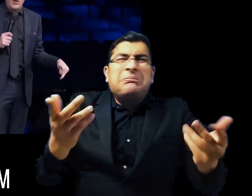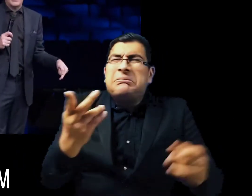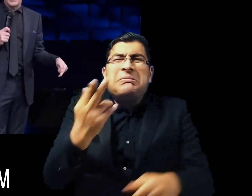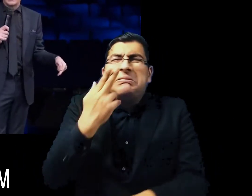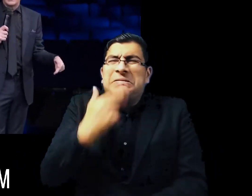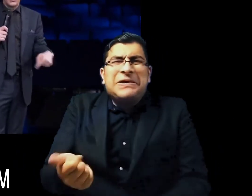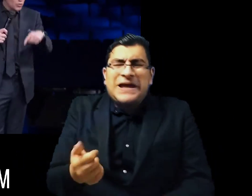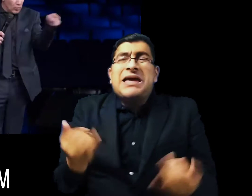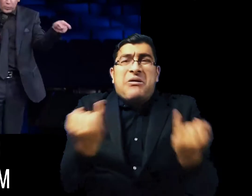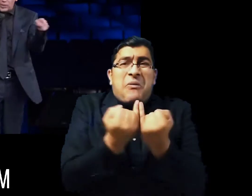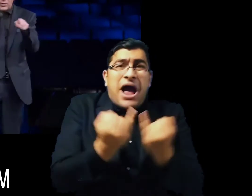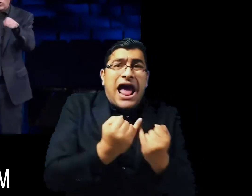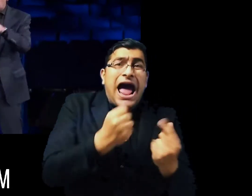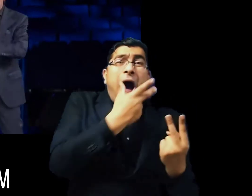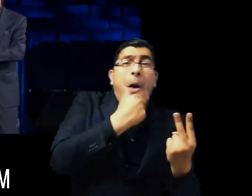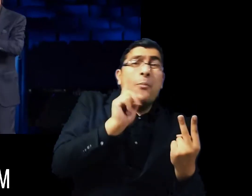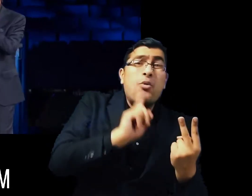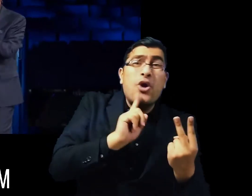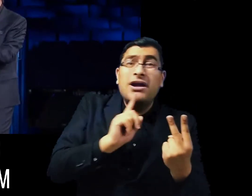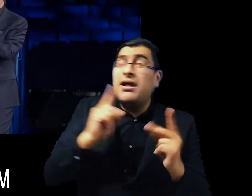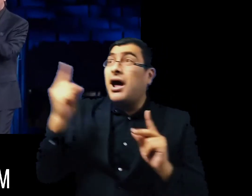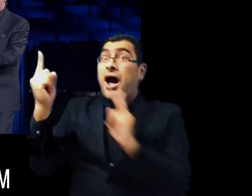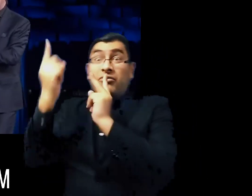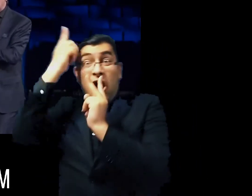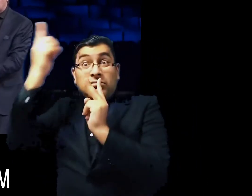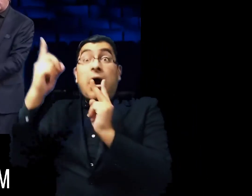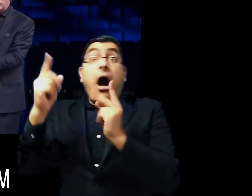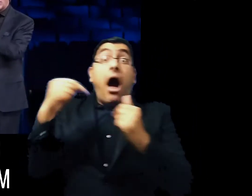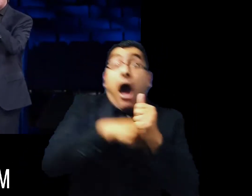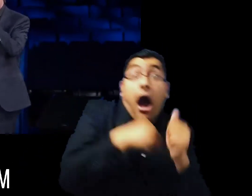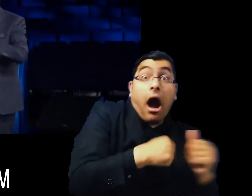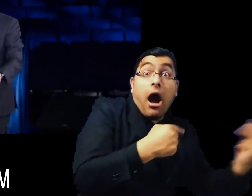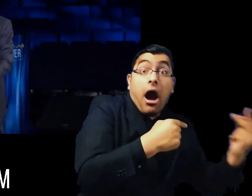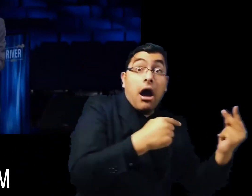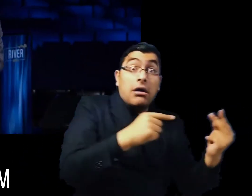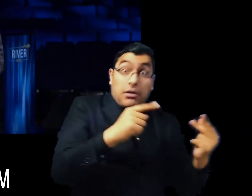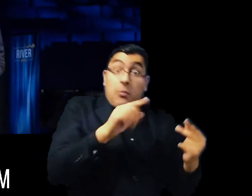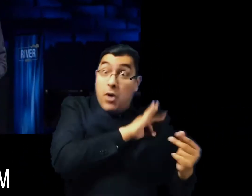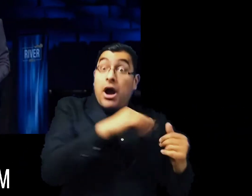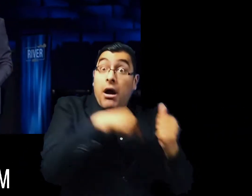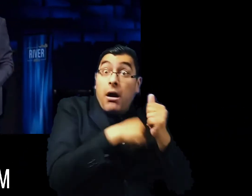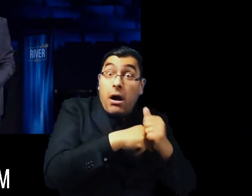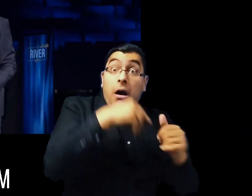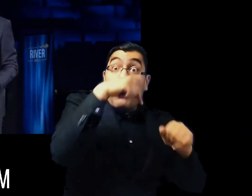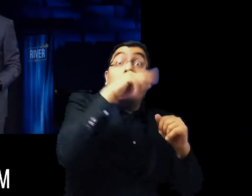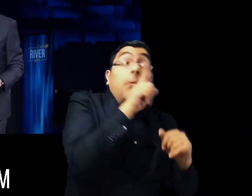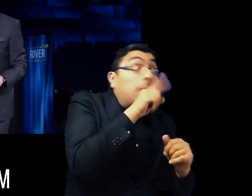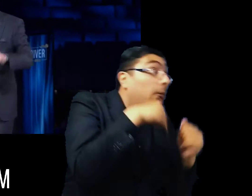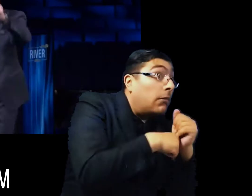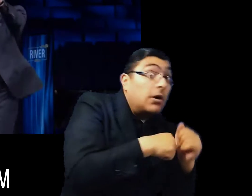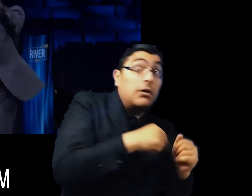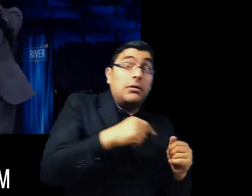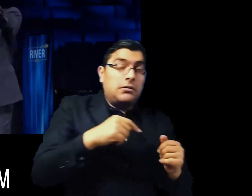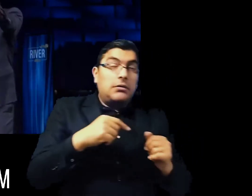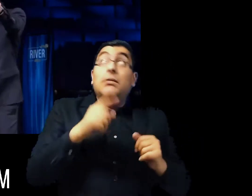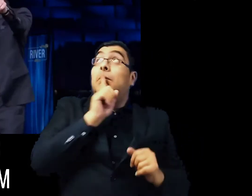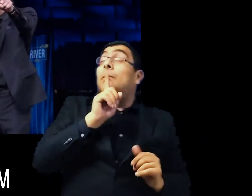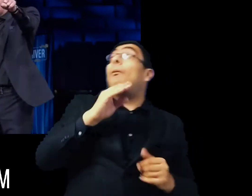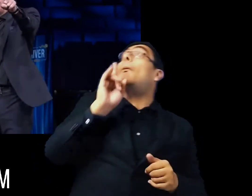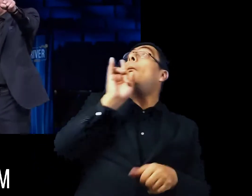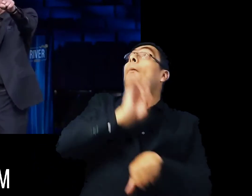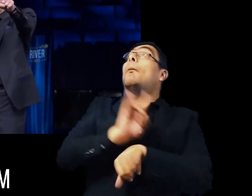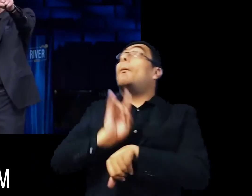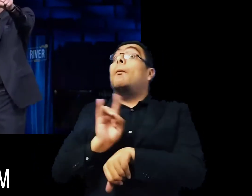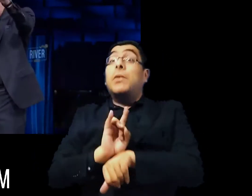resultará ahora. Ellos no pudieron ocultarle a Dios que estaban rotos y desnudos. Y yo sé que tú